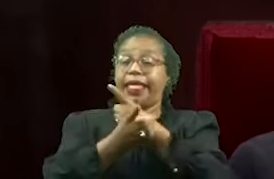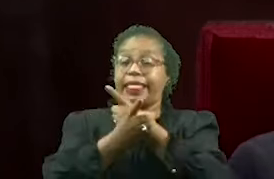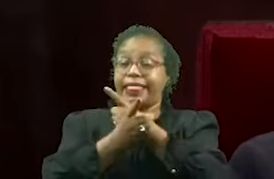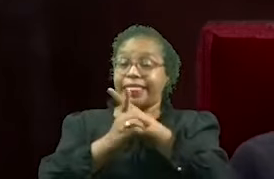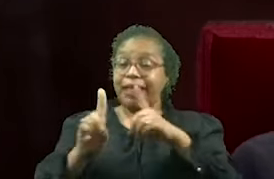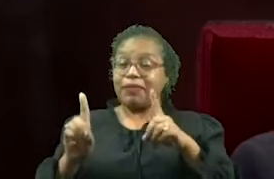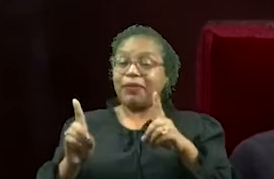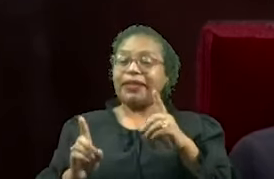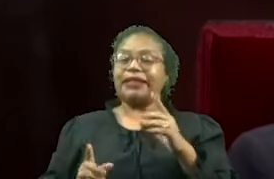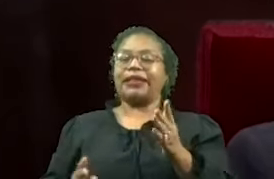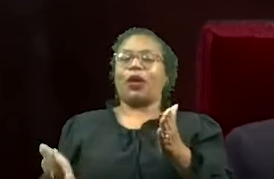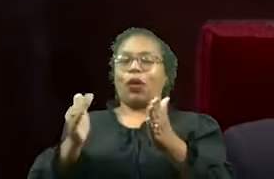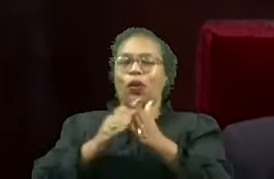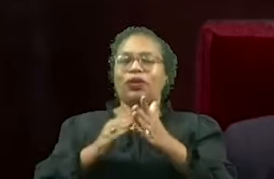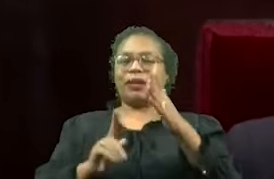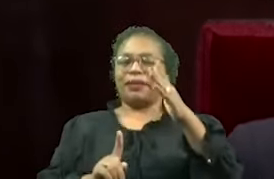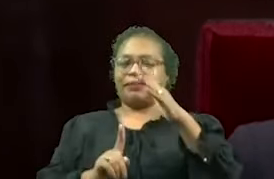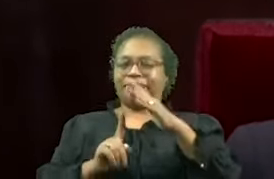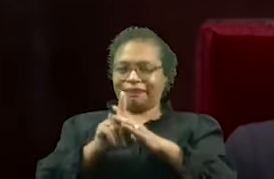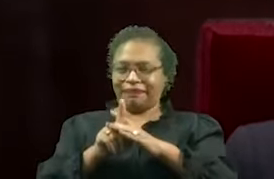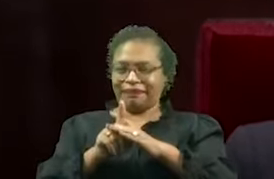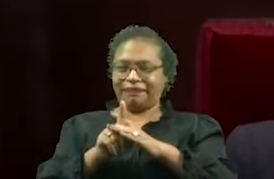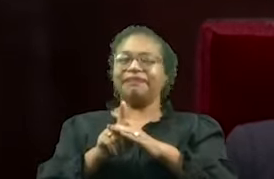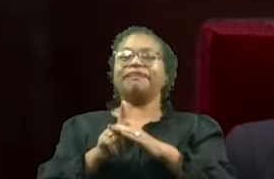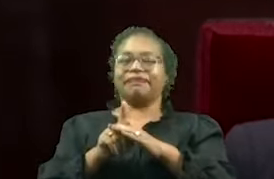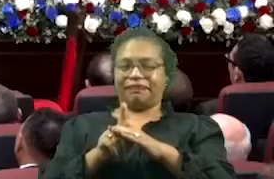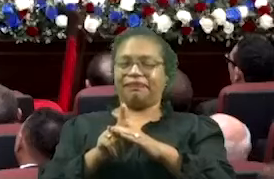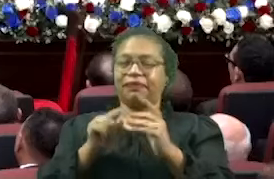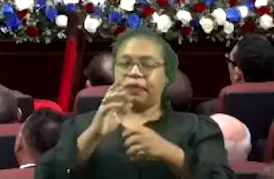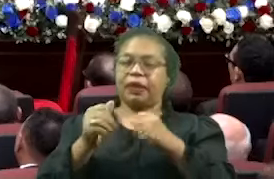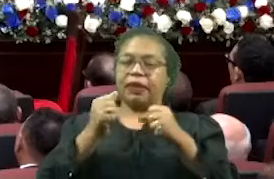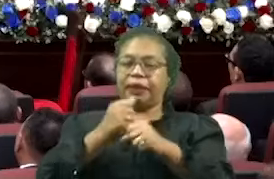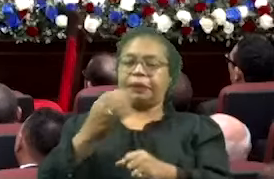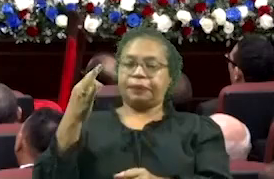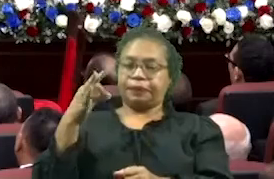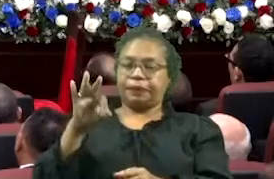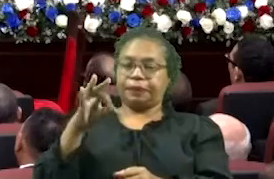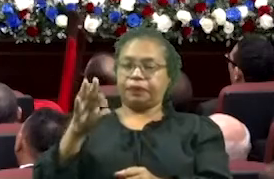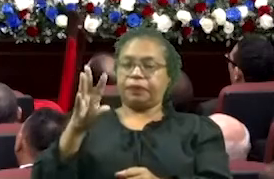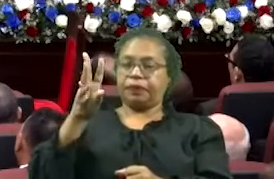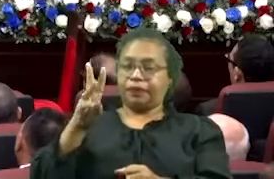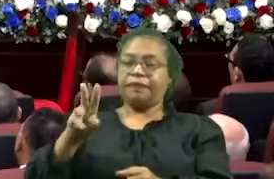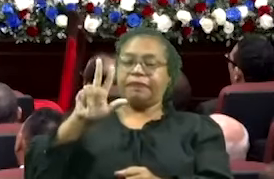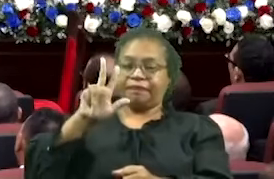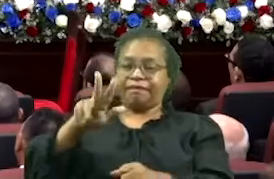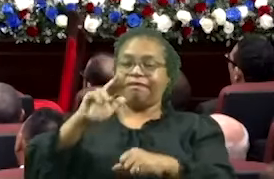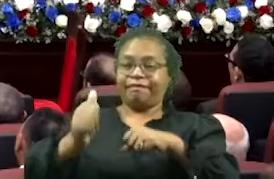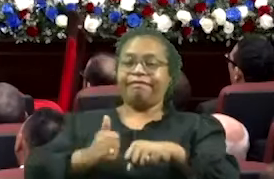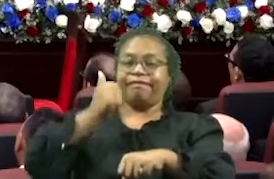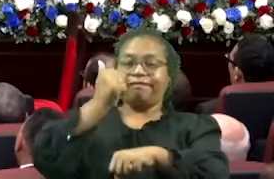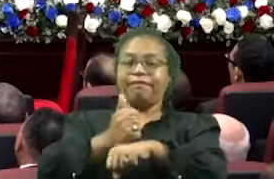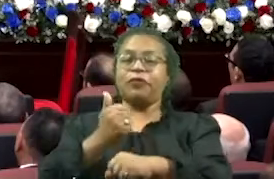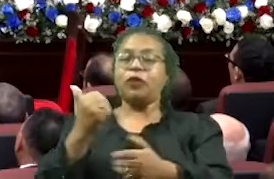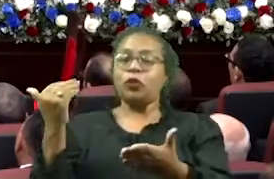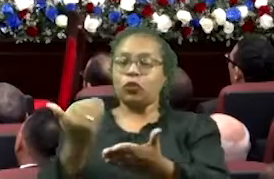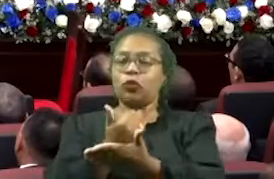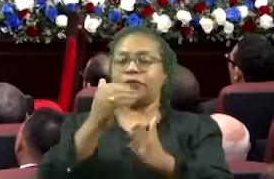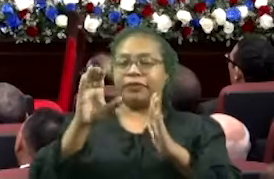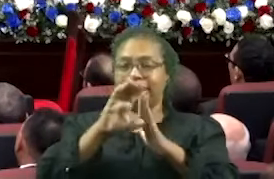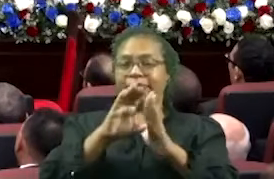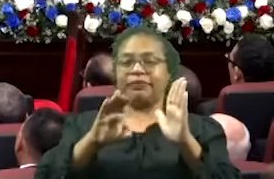nuestra Patria en 1963 se promulgó una nueva constitución que prohibió la reelección